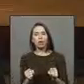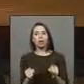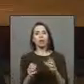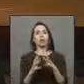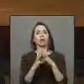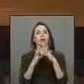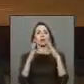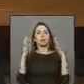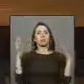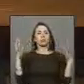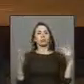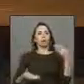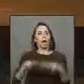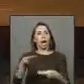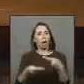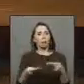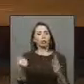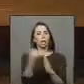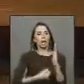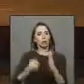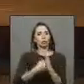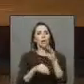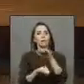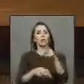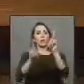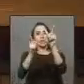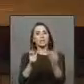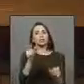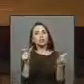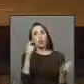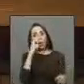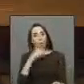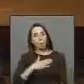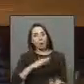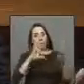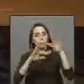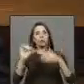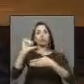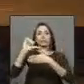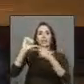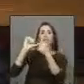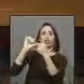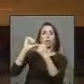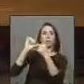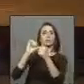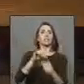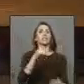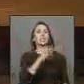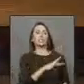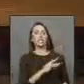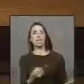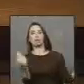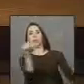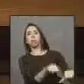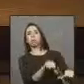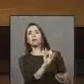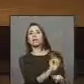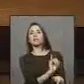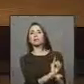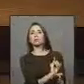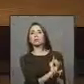tremendo aporte a la lucha por los derechos humanos en el mundo, particularmente en Centroamérica, y que en Chile paradojalmente quieren echar abajo esta